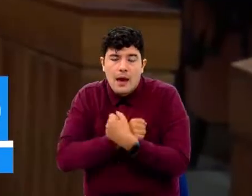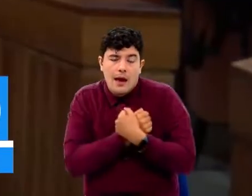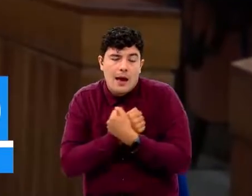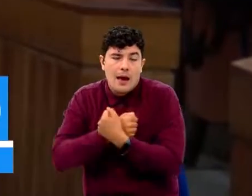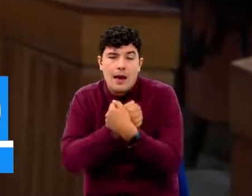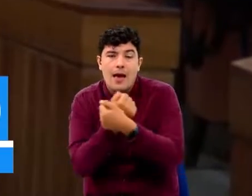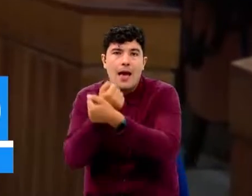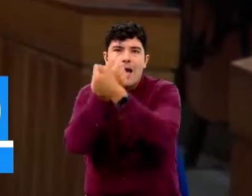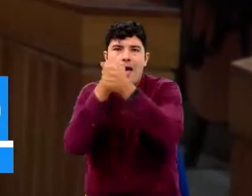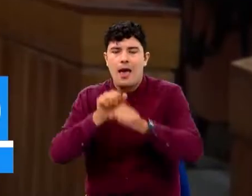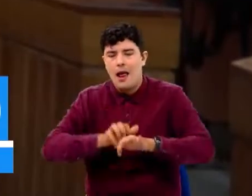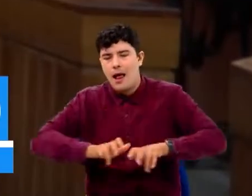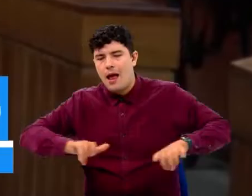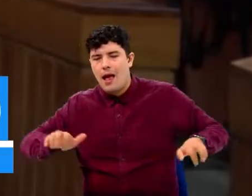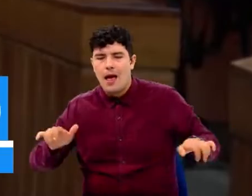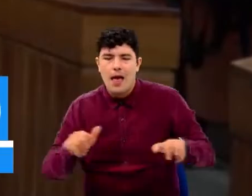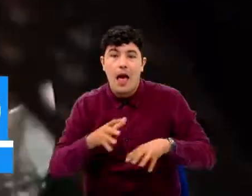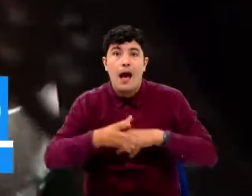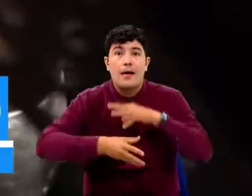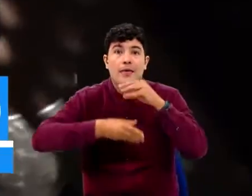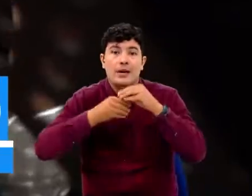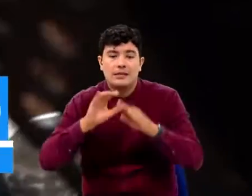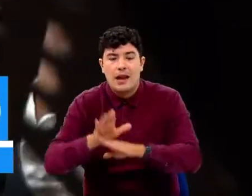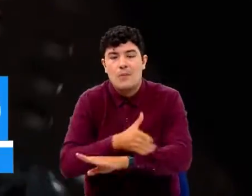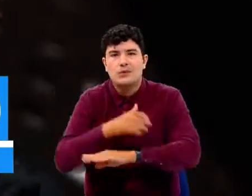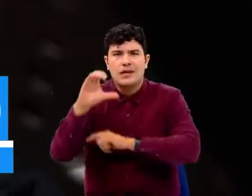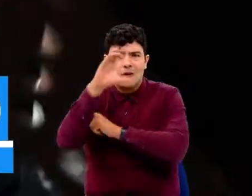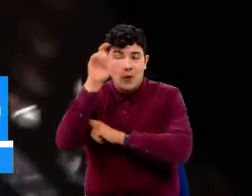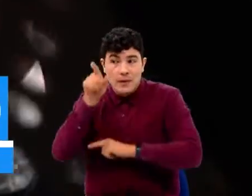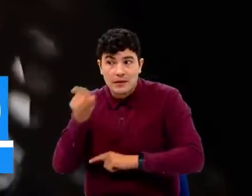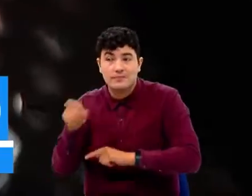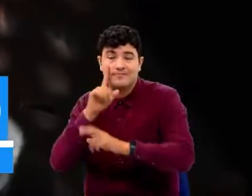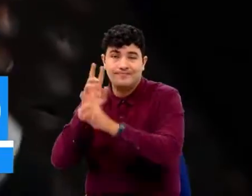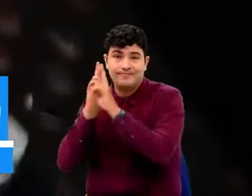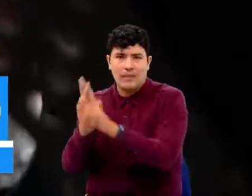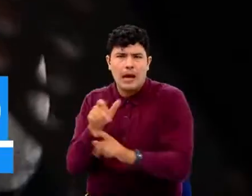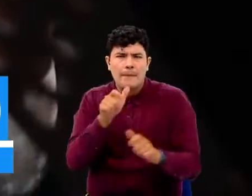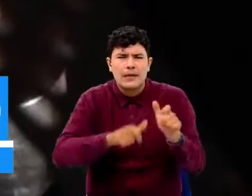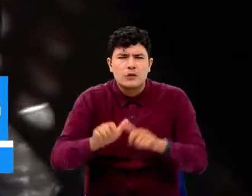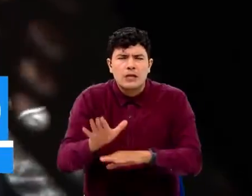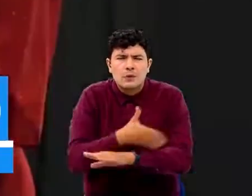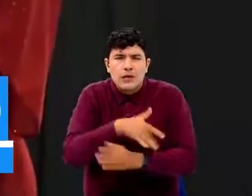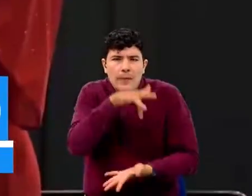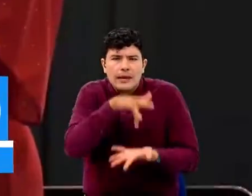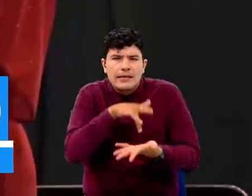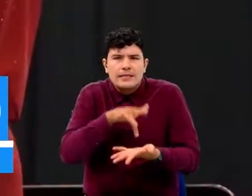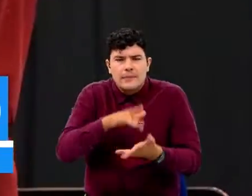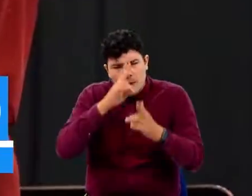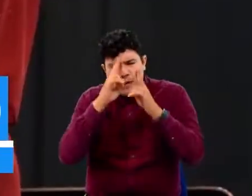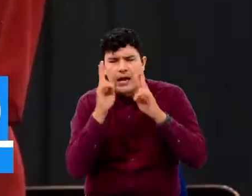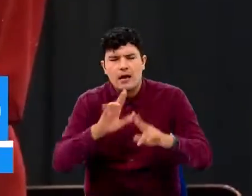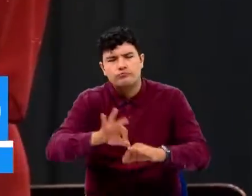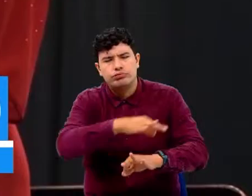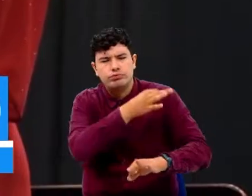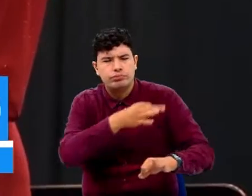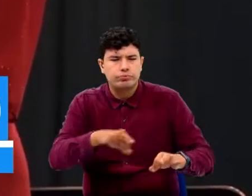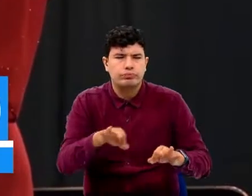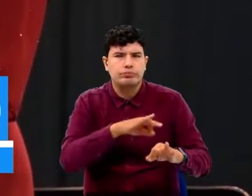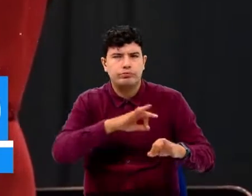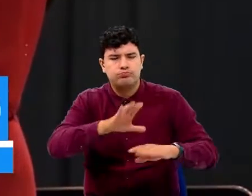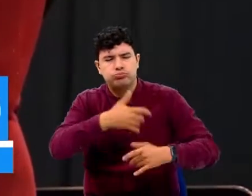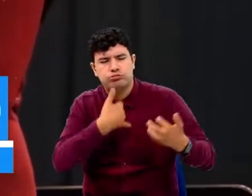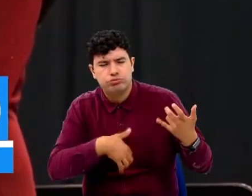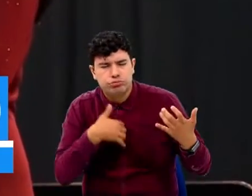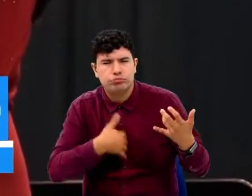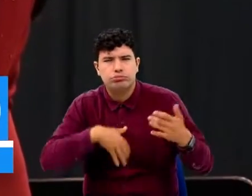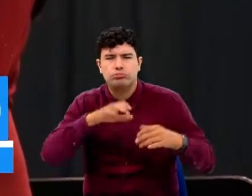el piano y para la música en Colombia. Para quienes participaron y asistieron a este evento, es de vital importancia el